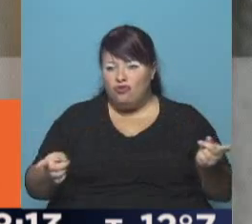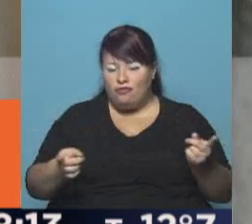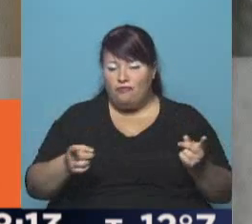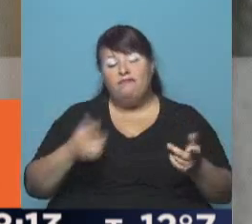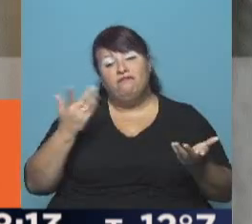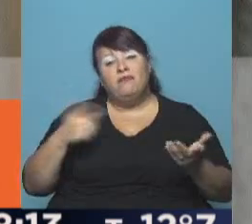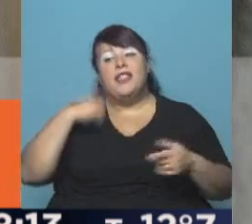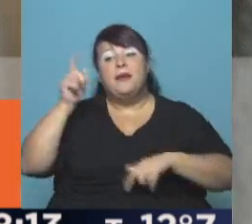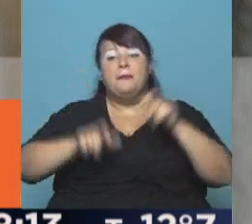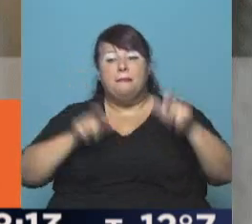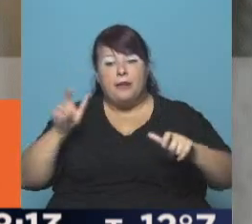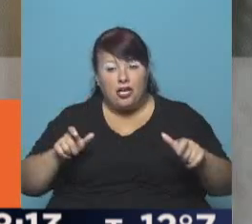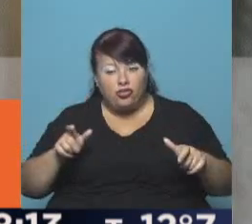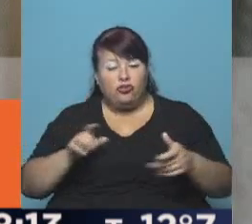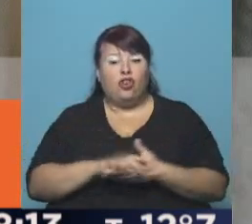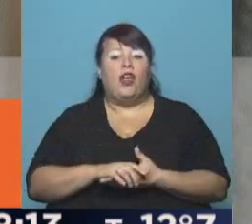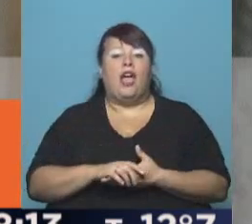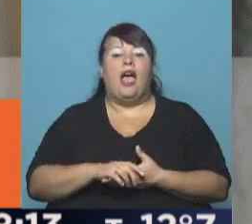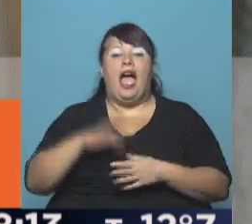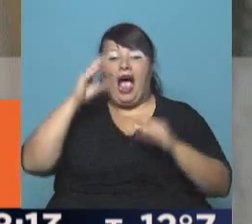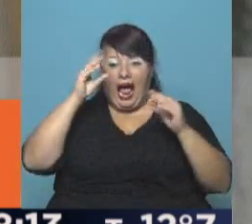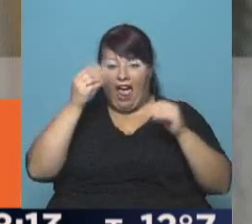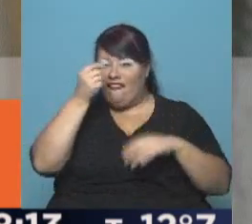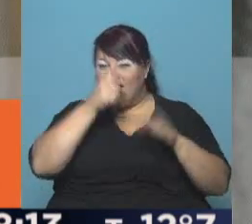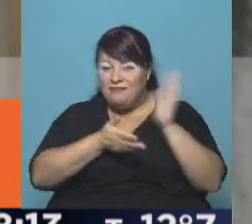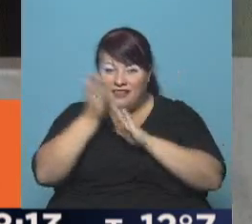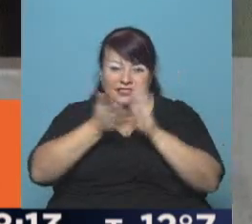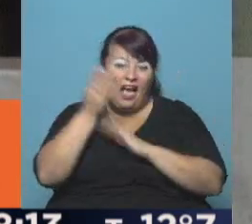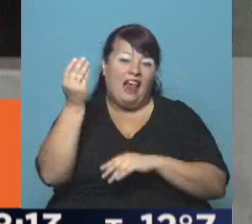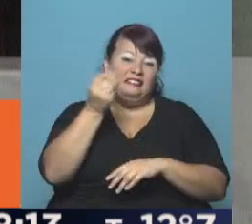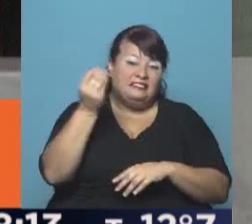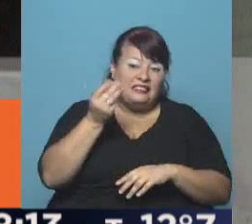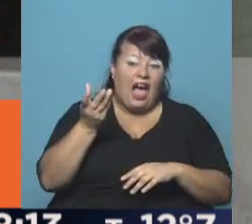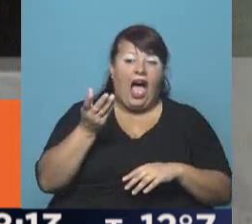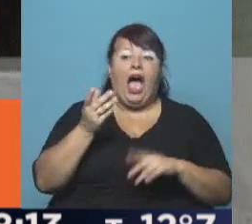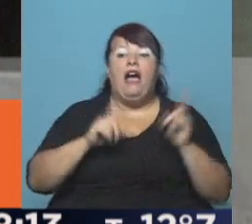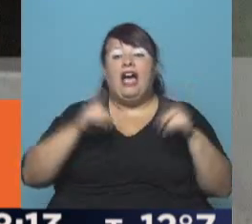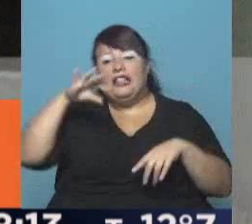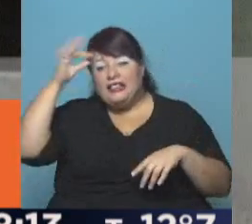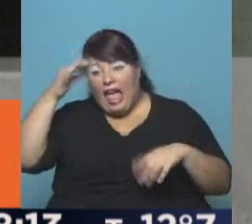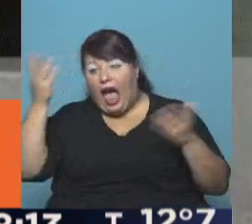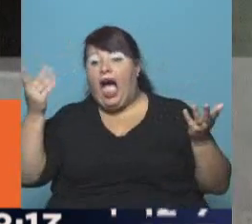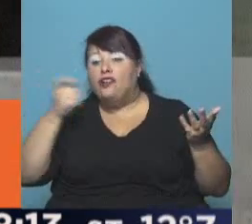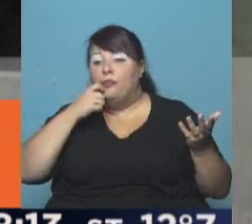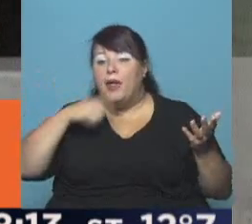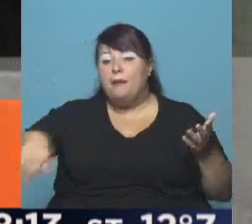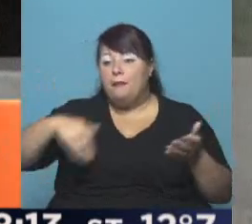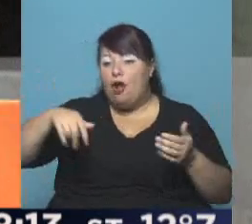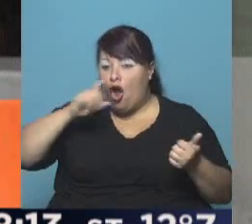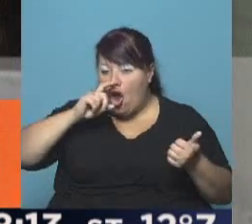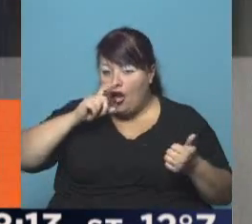y después para la gente que sale a la noche los fines de semana los sábados en muchos teatros por ejemplo en la calle